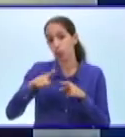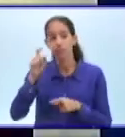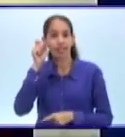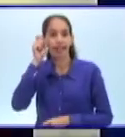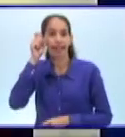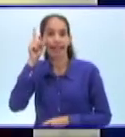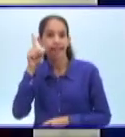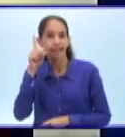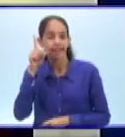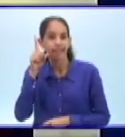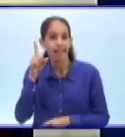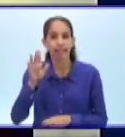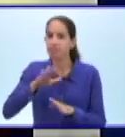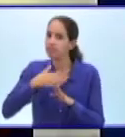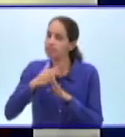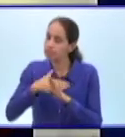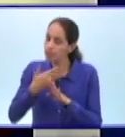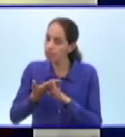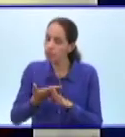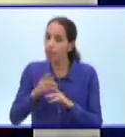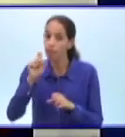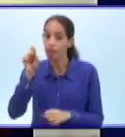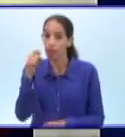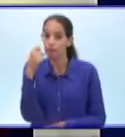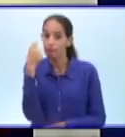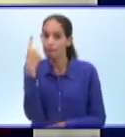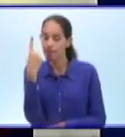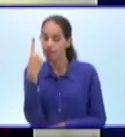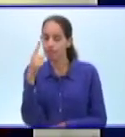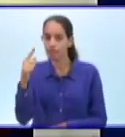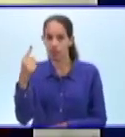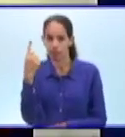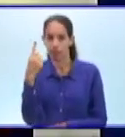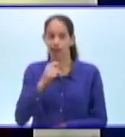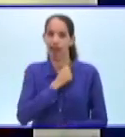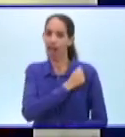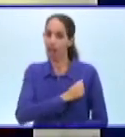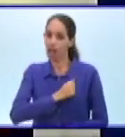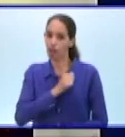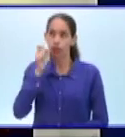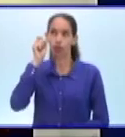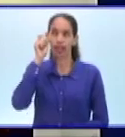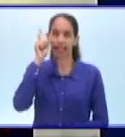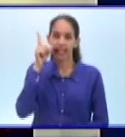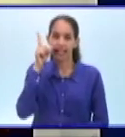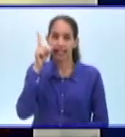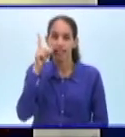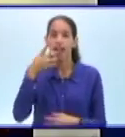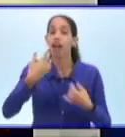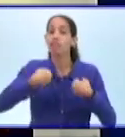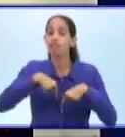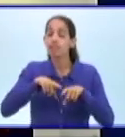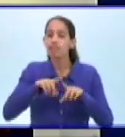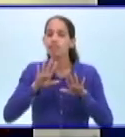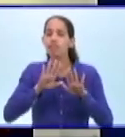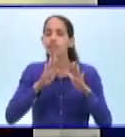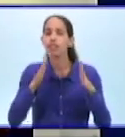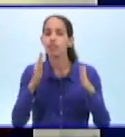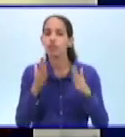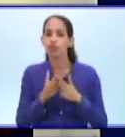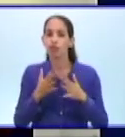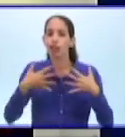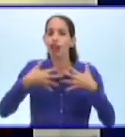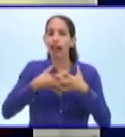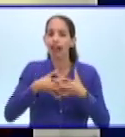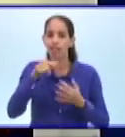idea central. Insisto en la unidad del texto, en que ustedes